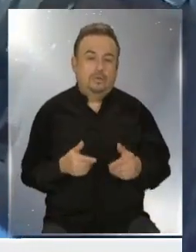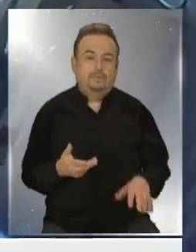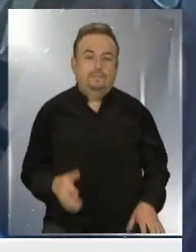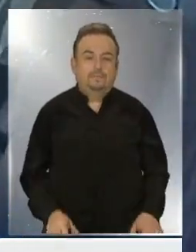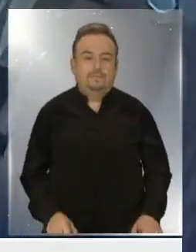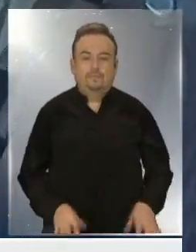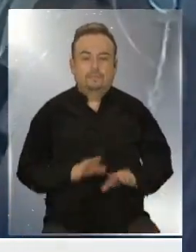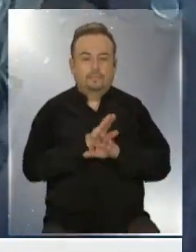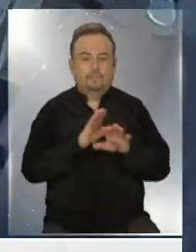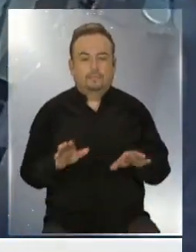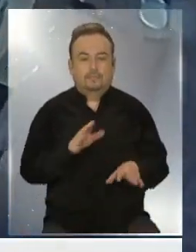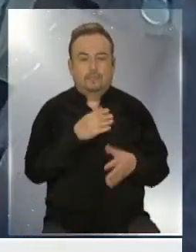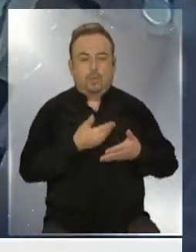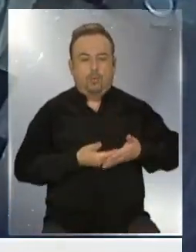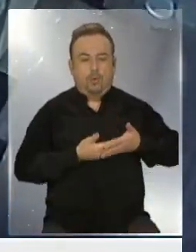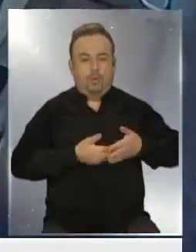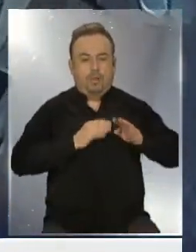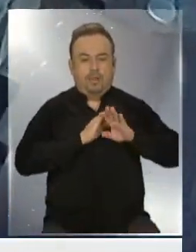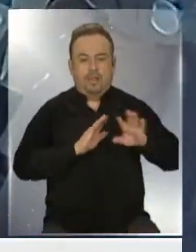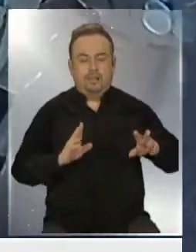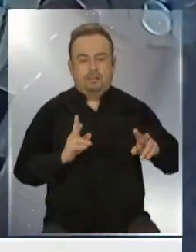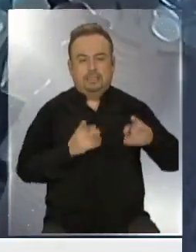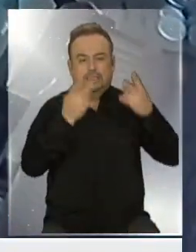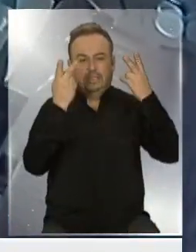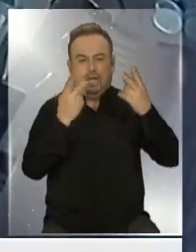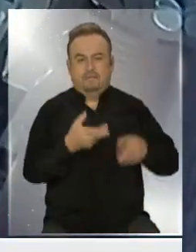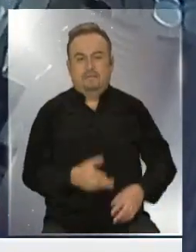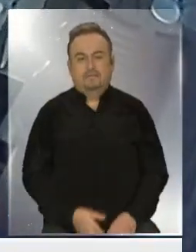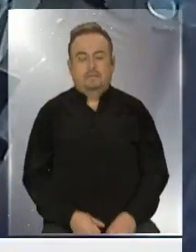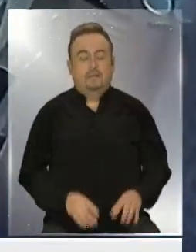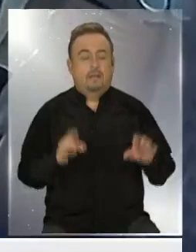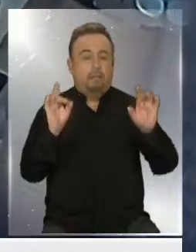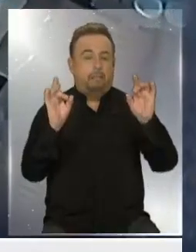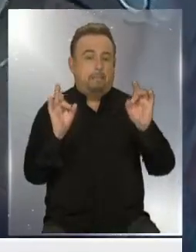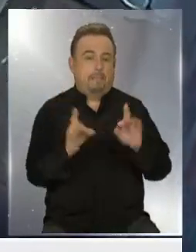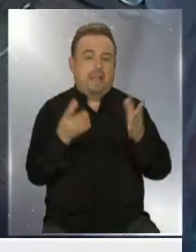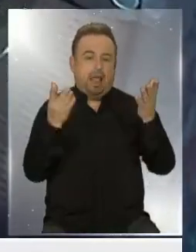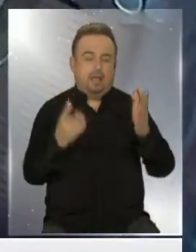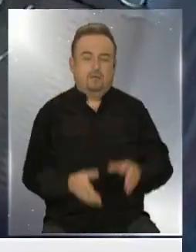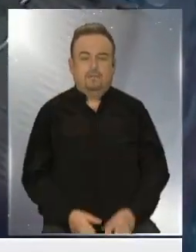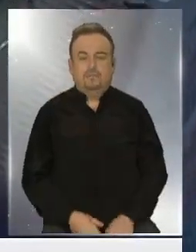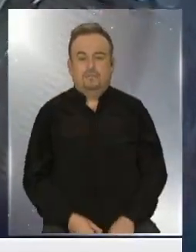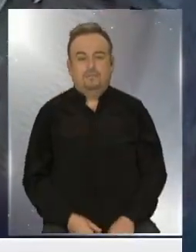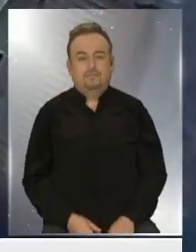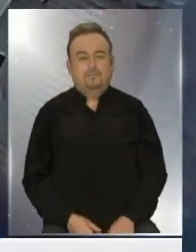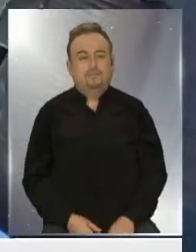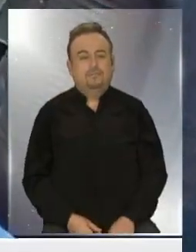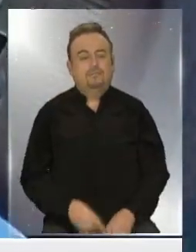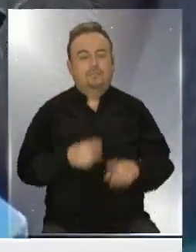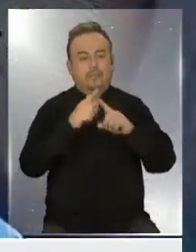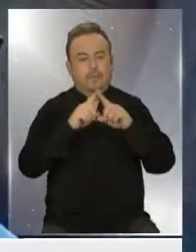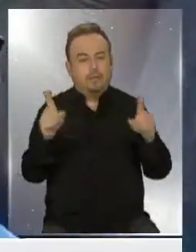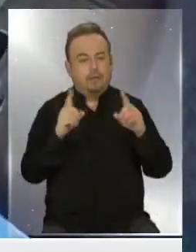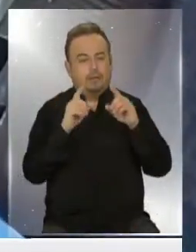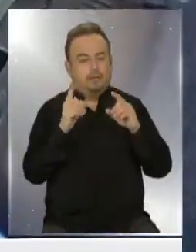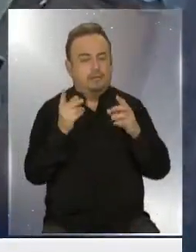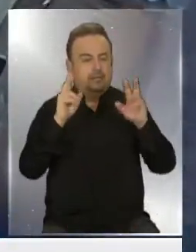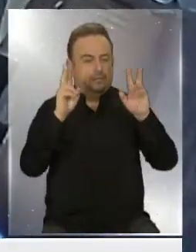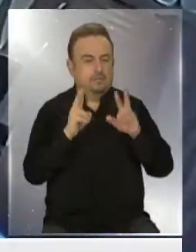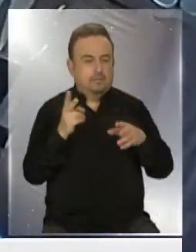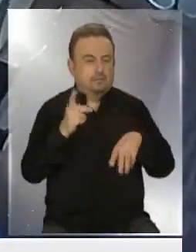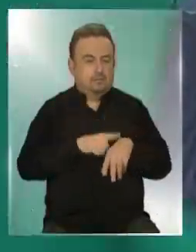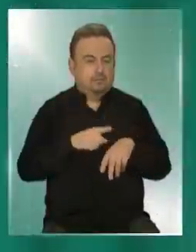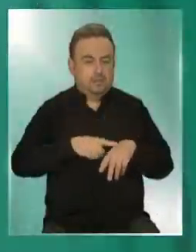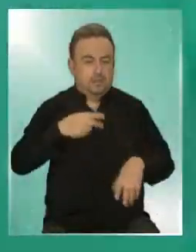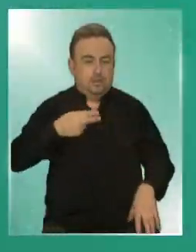afortunadamente no pasó absolutamente nada. Una milagrosa escapada. Vamos con otra materia del